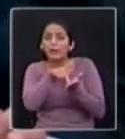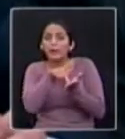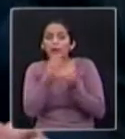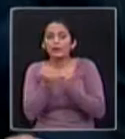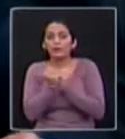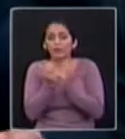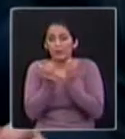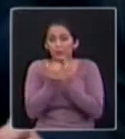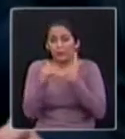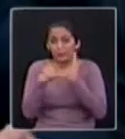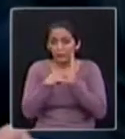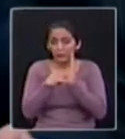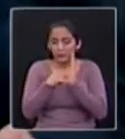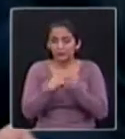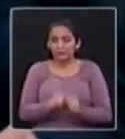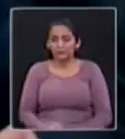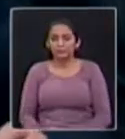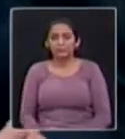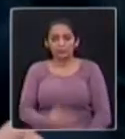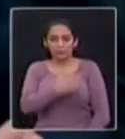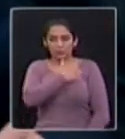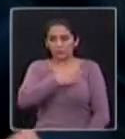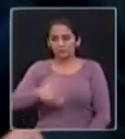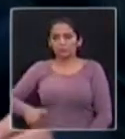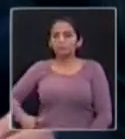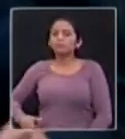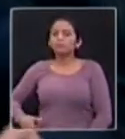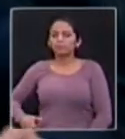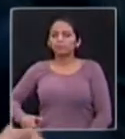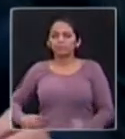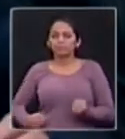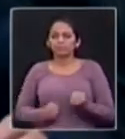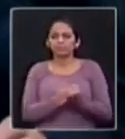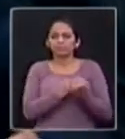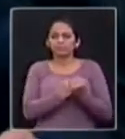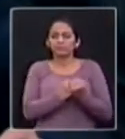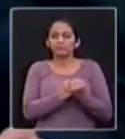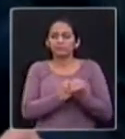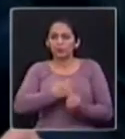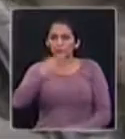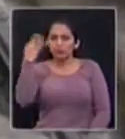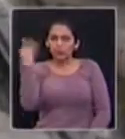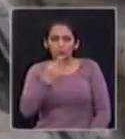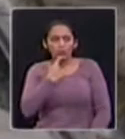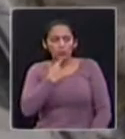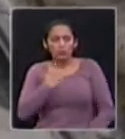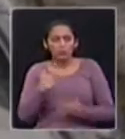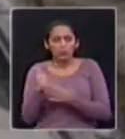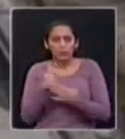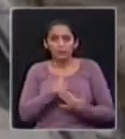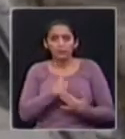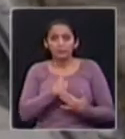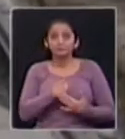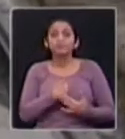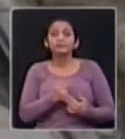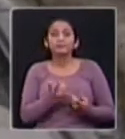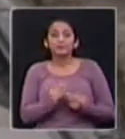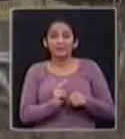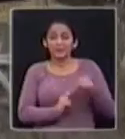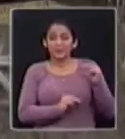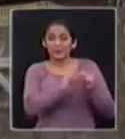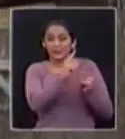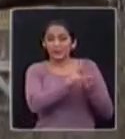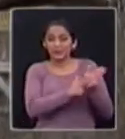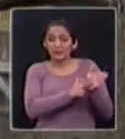total respaldo del presidente y manifestó, yo voy a solucionar este tema. En el tema del tranvía manifestó que falta